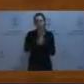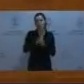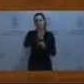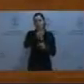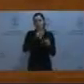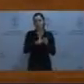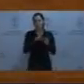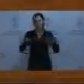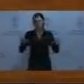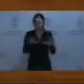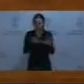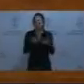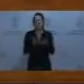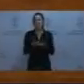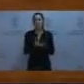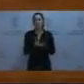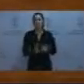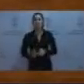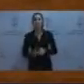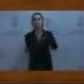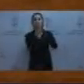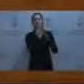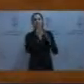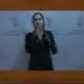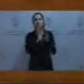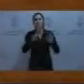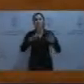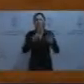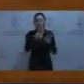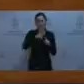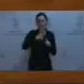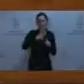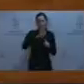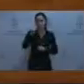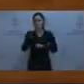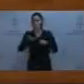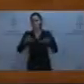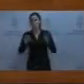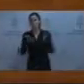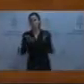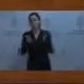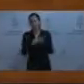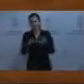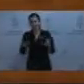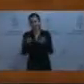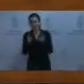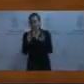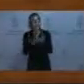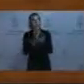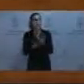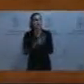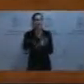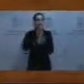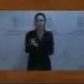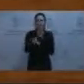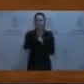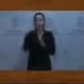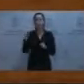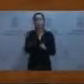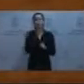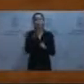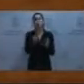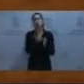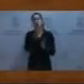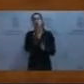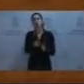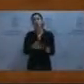2010, moción subsiguiente en mayo de 2010, moción subsiguiente en diciembre de 2010, proposición no de ley en julio de 2012,